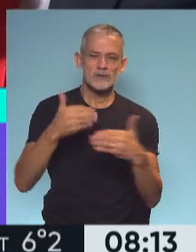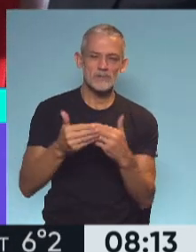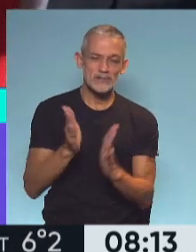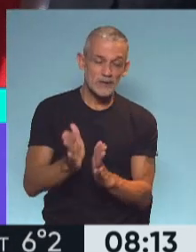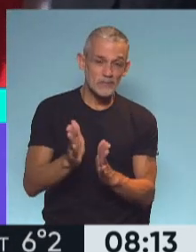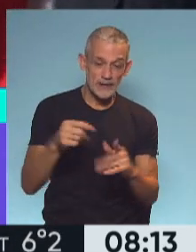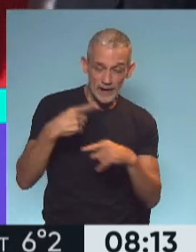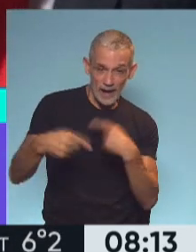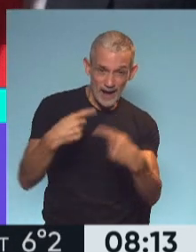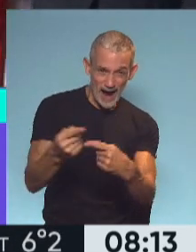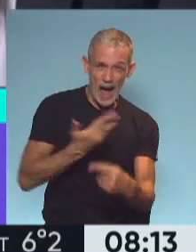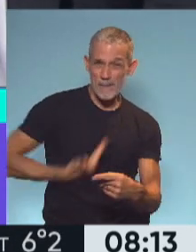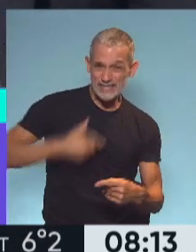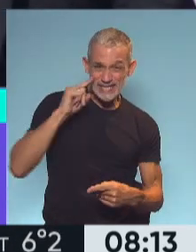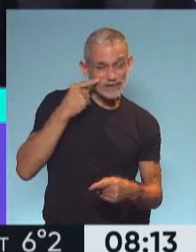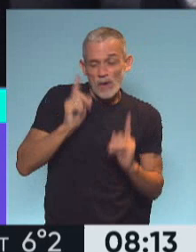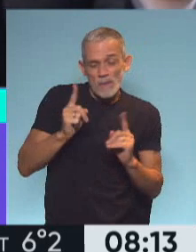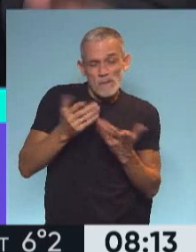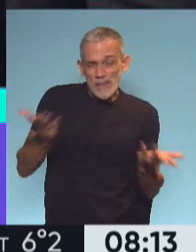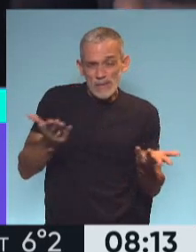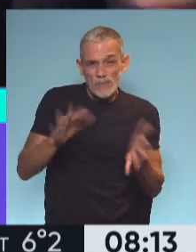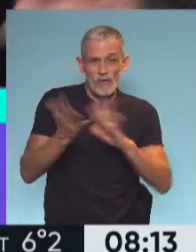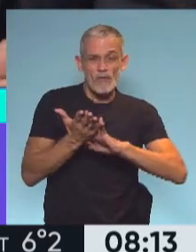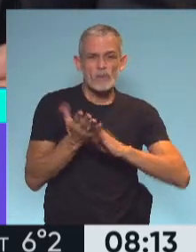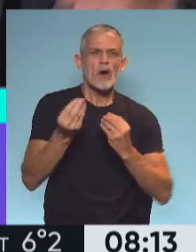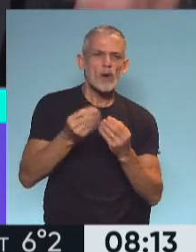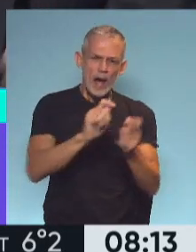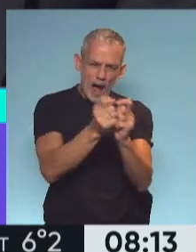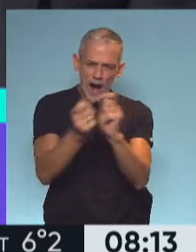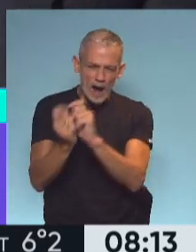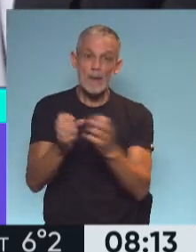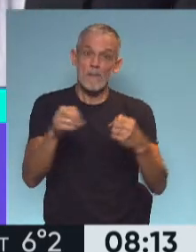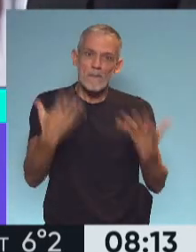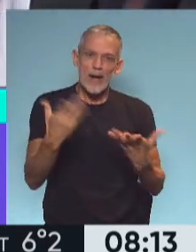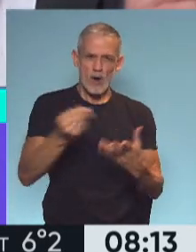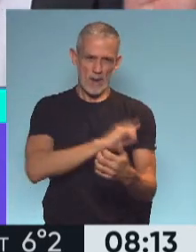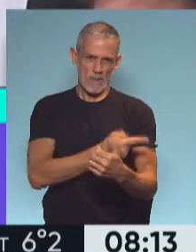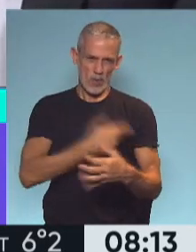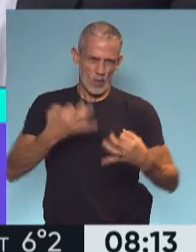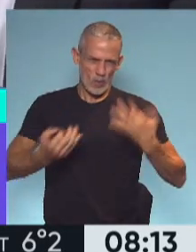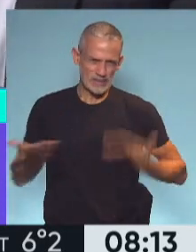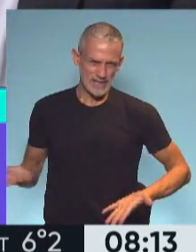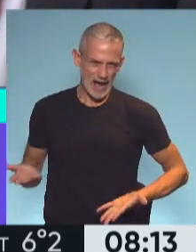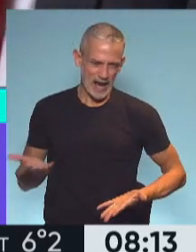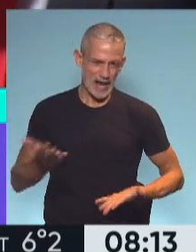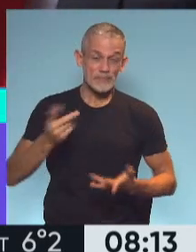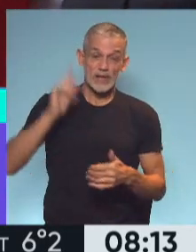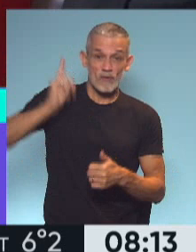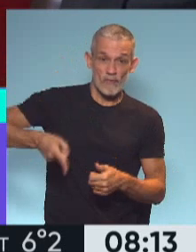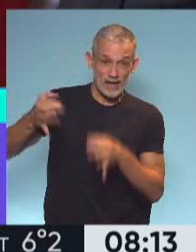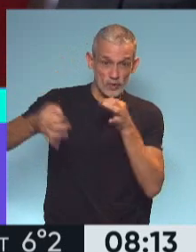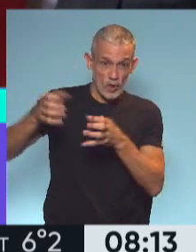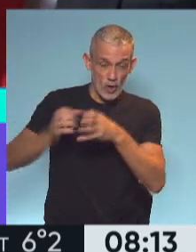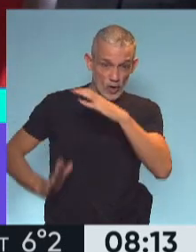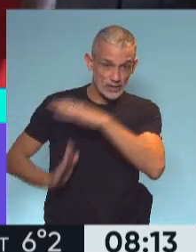nos propuso el presidente a todas y todos los argentinos, que es introducir reformas, mejoras al Poder Judicial. Este fallo de la